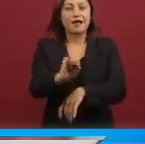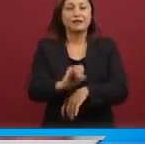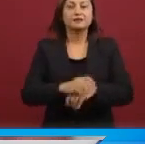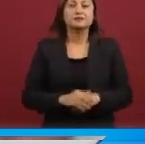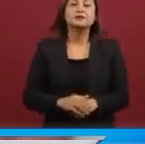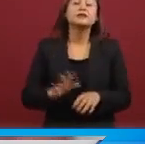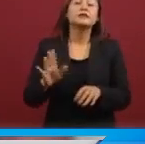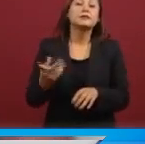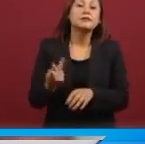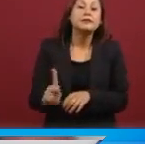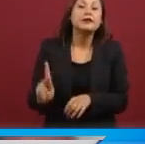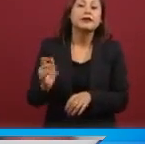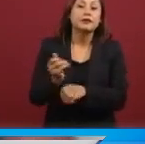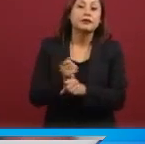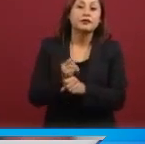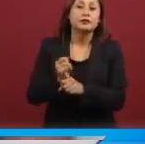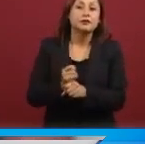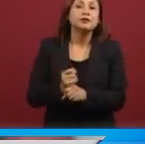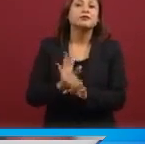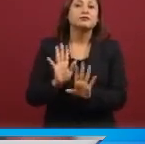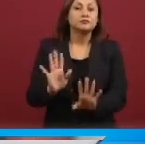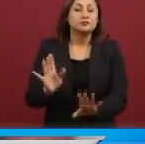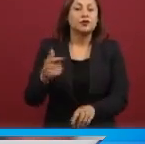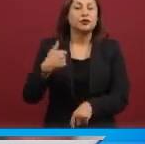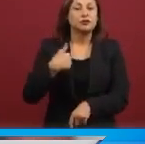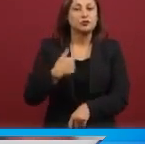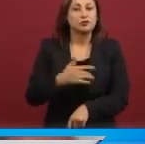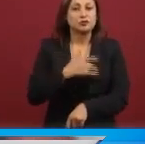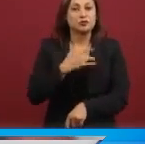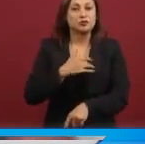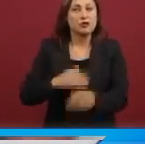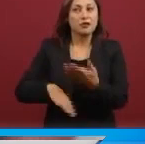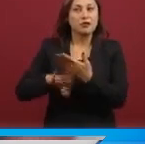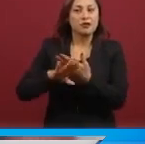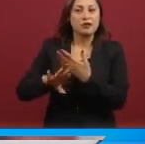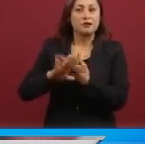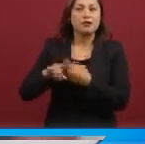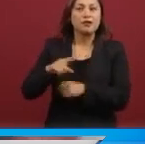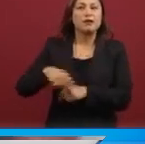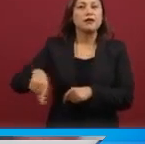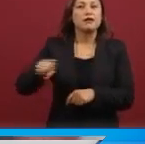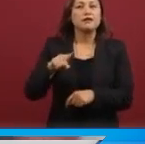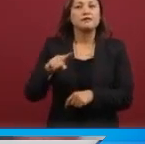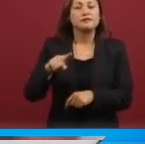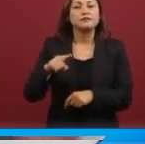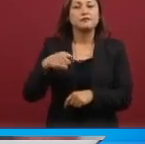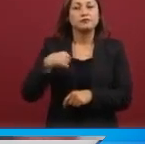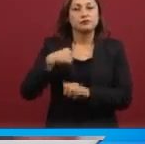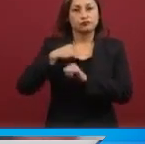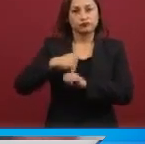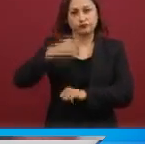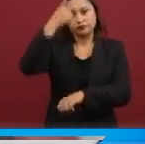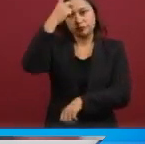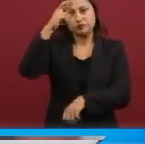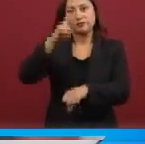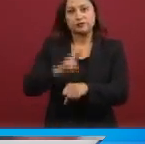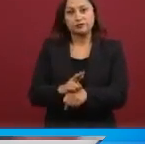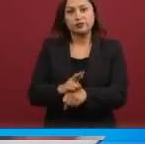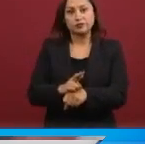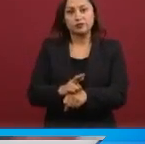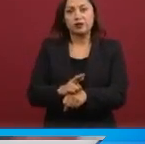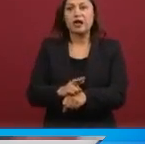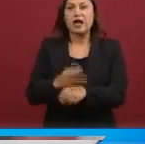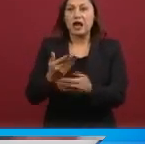administración de Enrique Peña Nieto. Se ofrece una disculpa, pero explica también que siempre se dijo que se entregaría la información completa al INAI. Ricardo Rocha